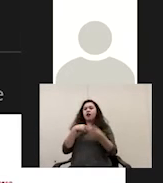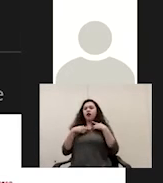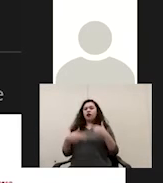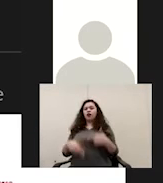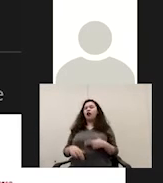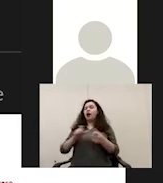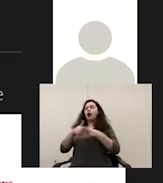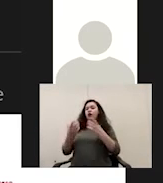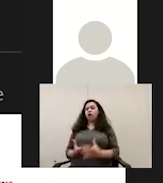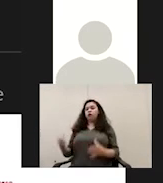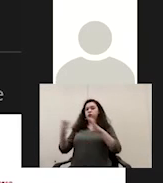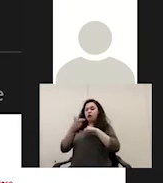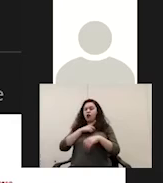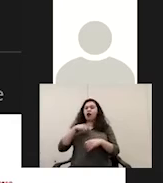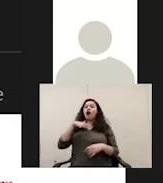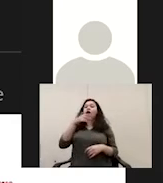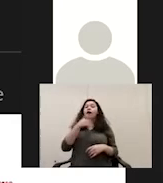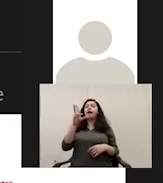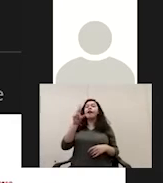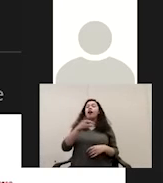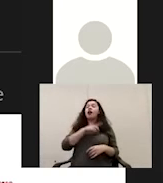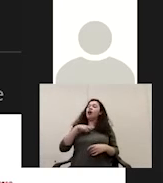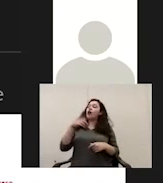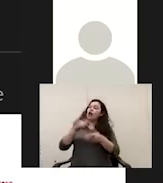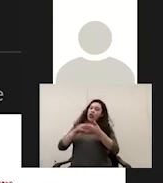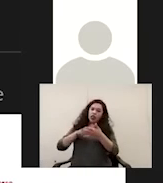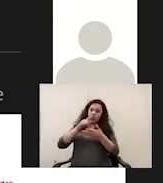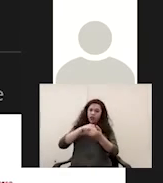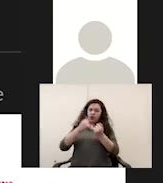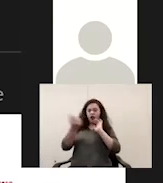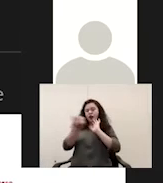de basura, tiene que estar sucio, tiene que estar limpios y desinfectados.